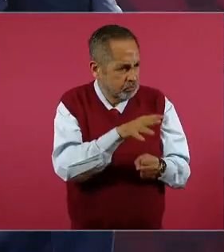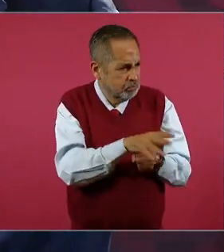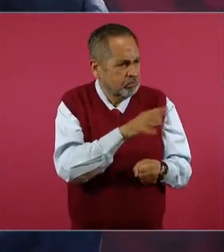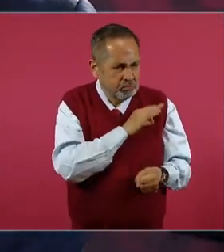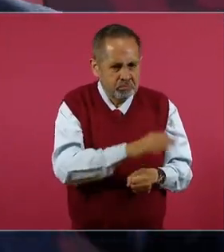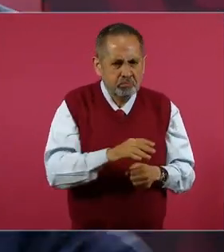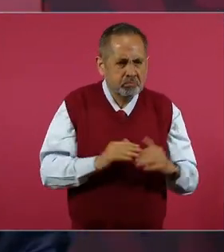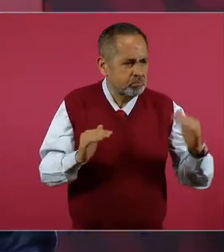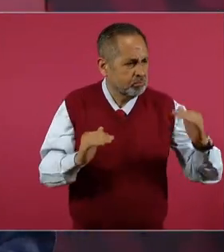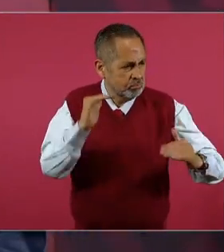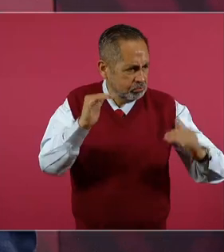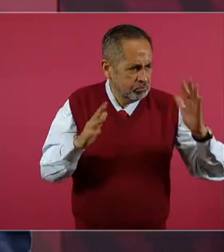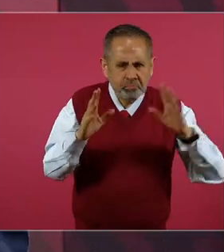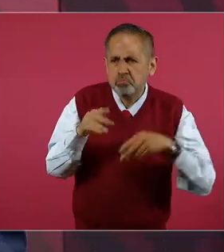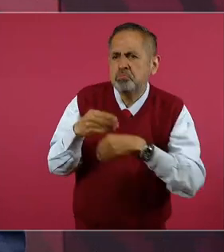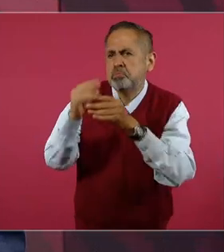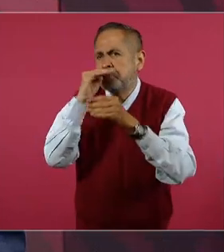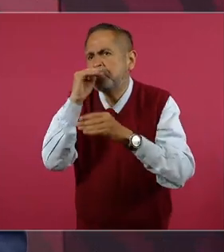compensar